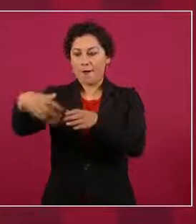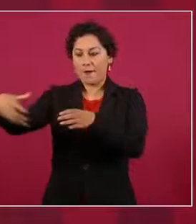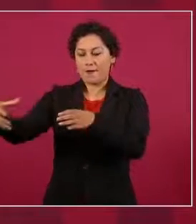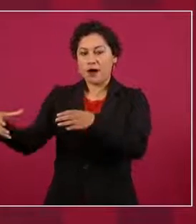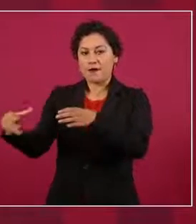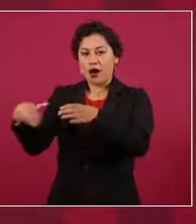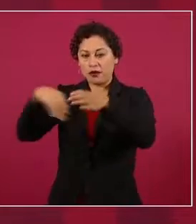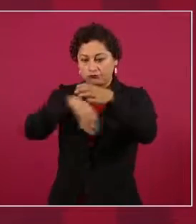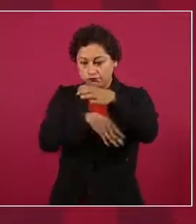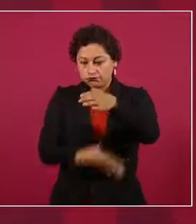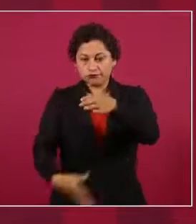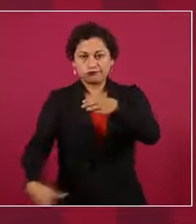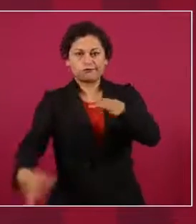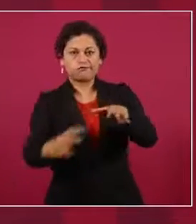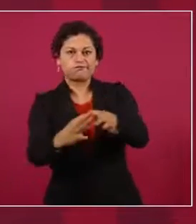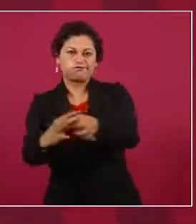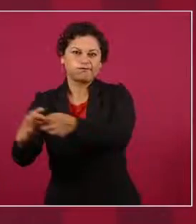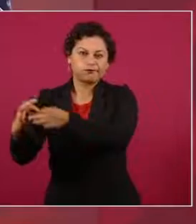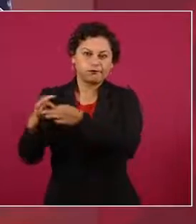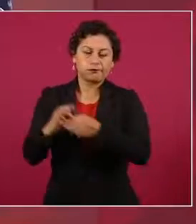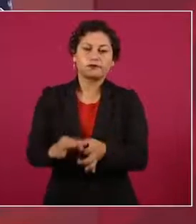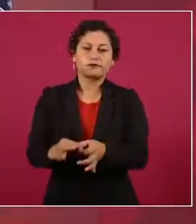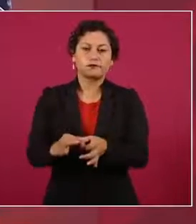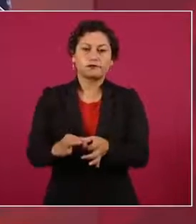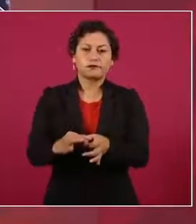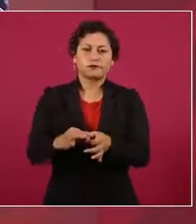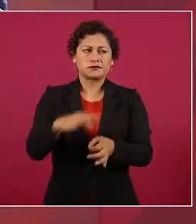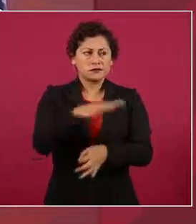ni lo sabe la gente,